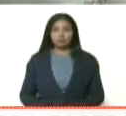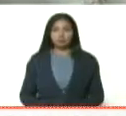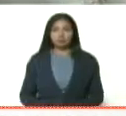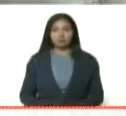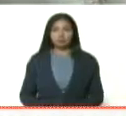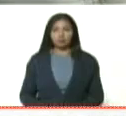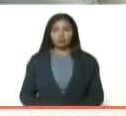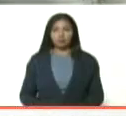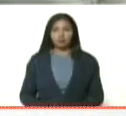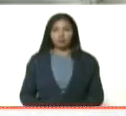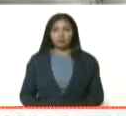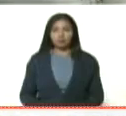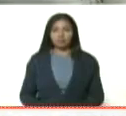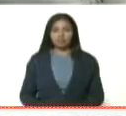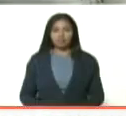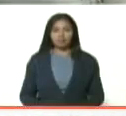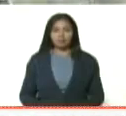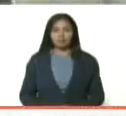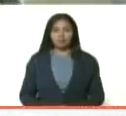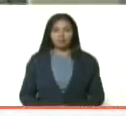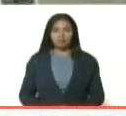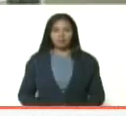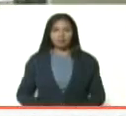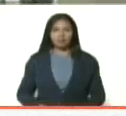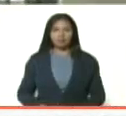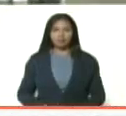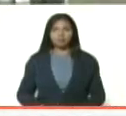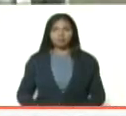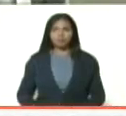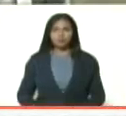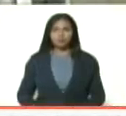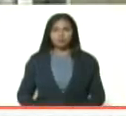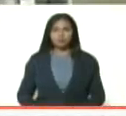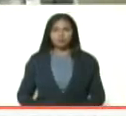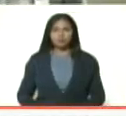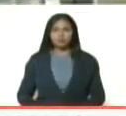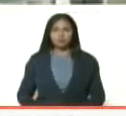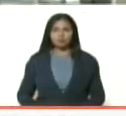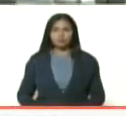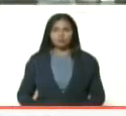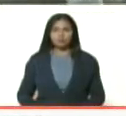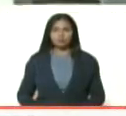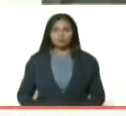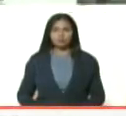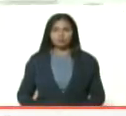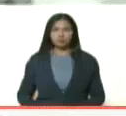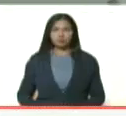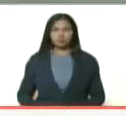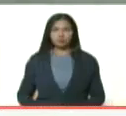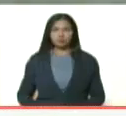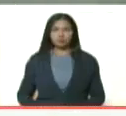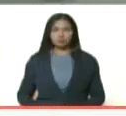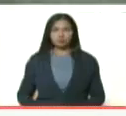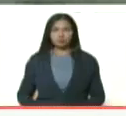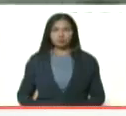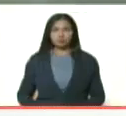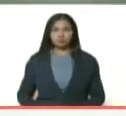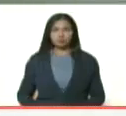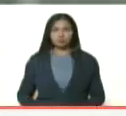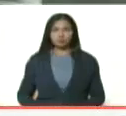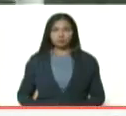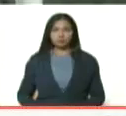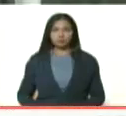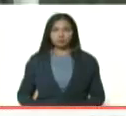nos encontramos desde esta planta procesadora de alimentos, procesadora de arroz. Esta es una de las plantas